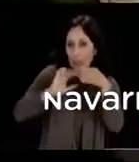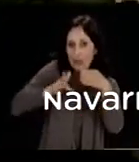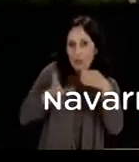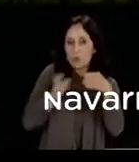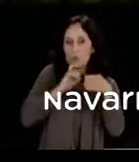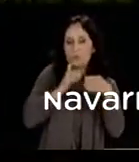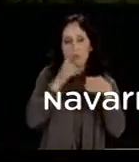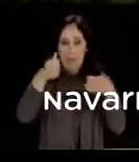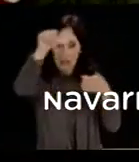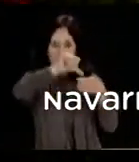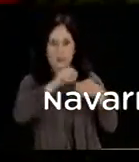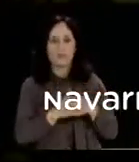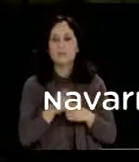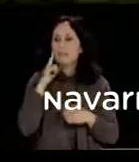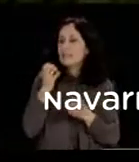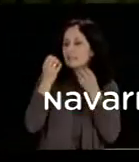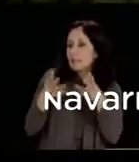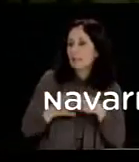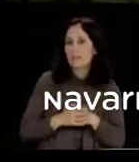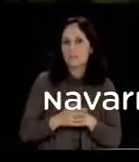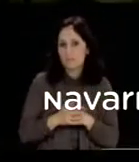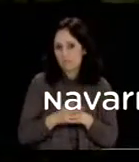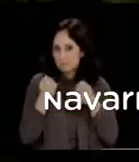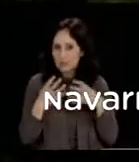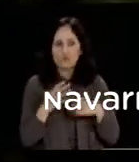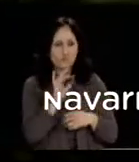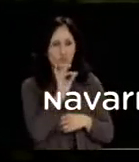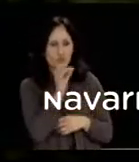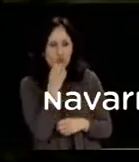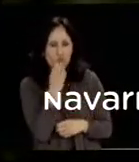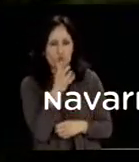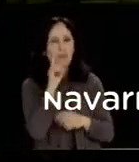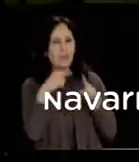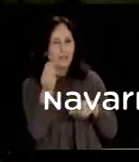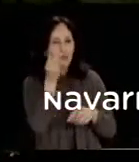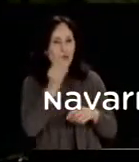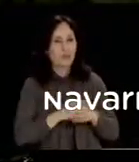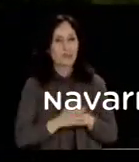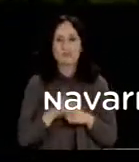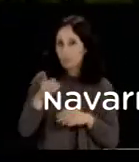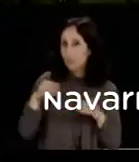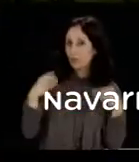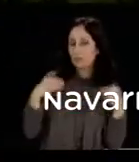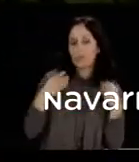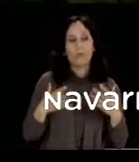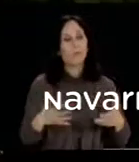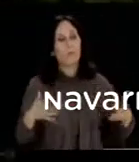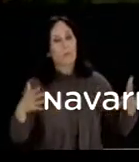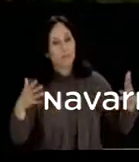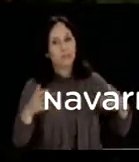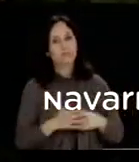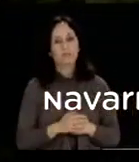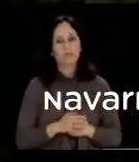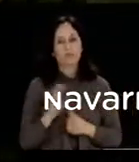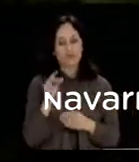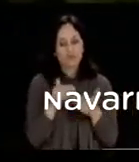Oye, ¿qué tal ha ido la jornada? ¿Bien? ¿Hemos dado la vueltica o qué? Vamos bien. Luego iremos mejor. ¿Hemos podido disfrutar o no? Claro, pero aún falta un